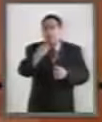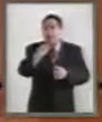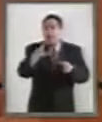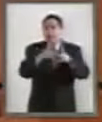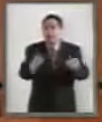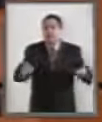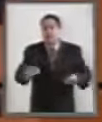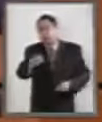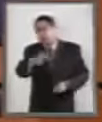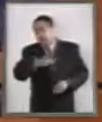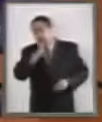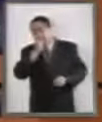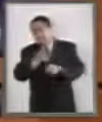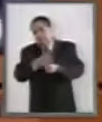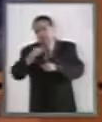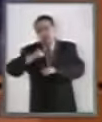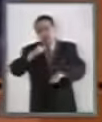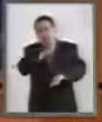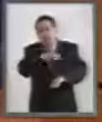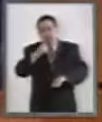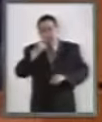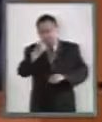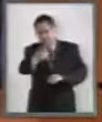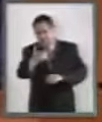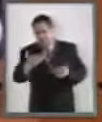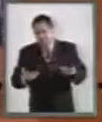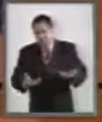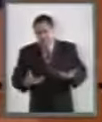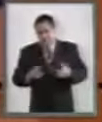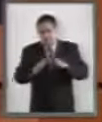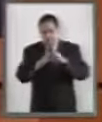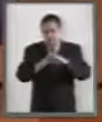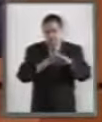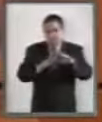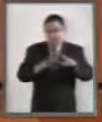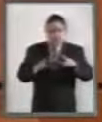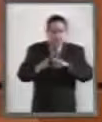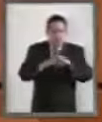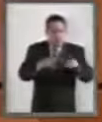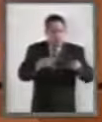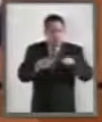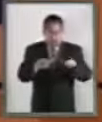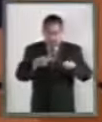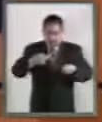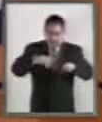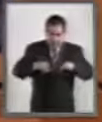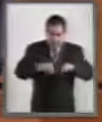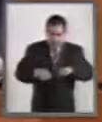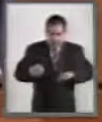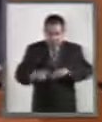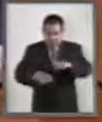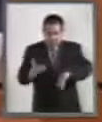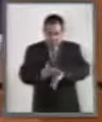está el señor secretario general, que es el encargado de ajusticiarse a sus propios trabajadores. Muy bien,